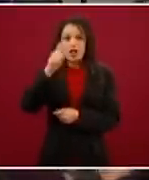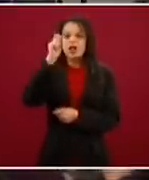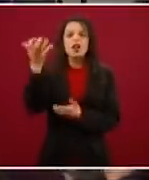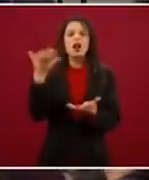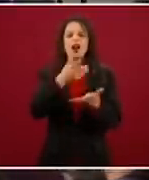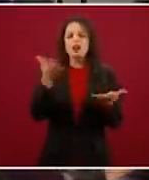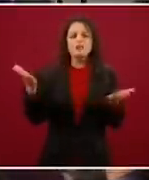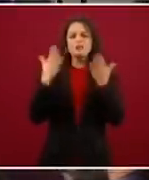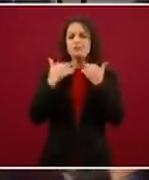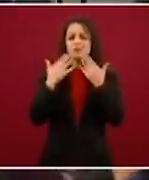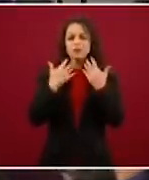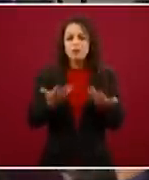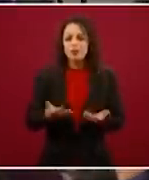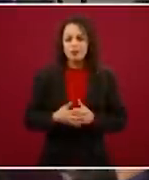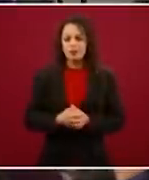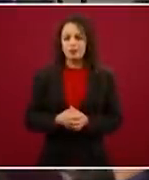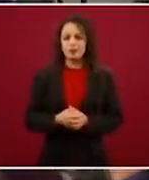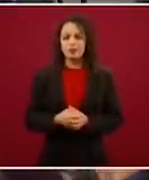que